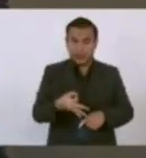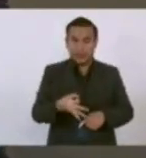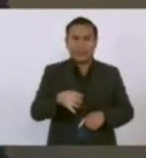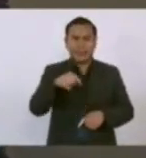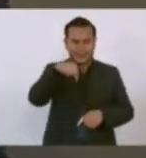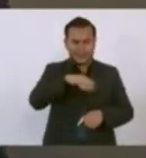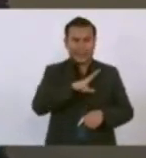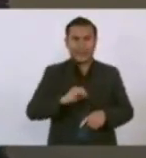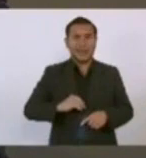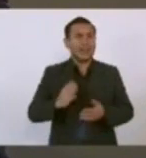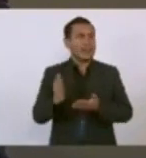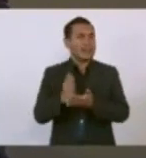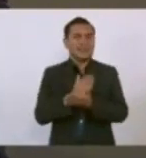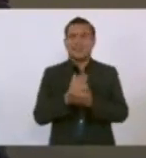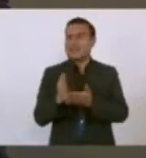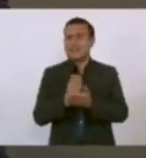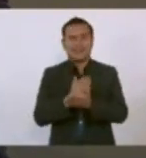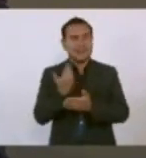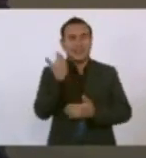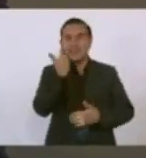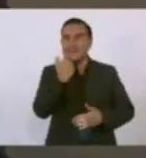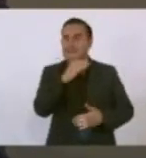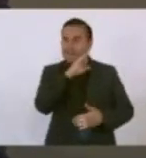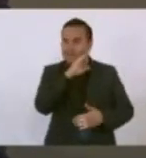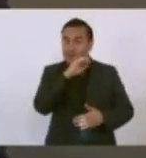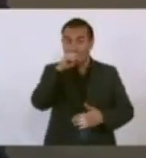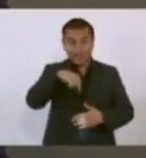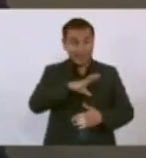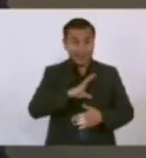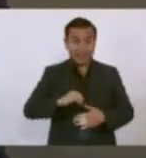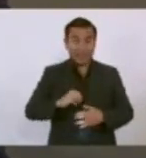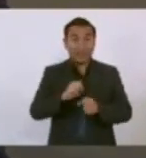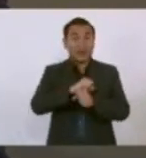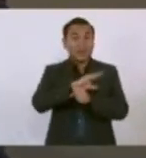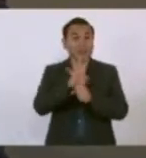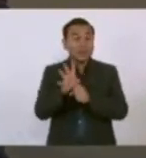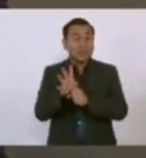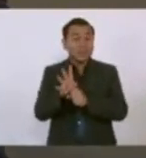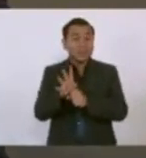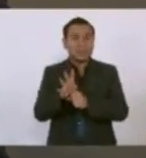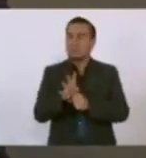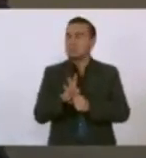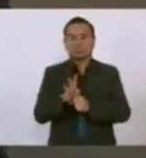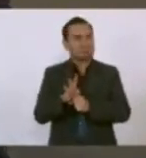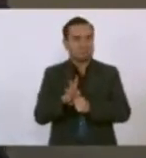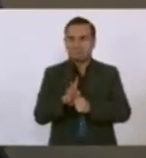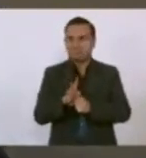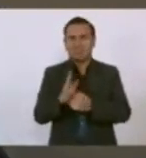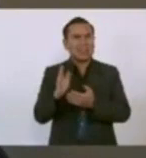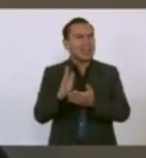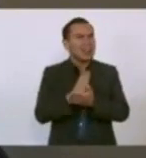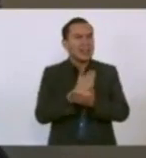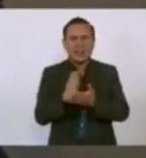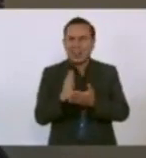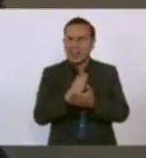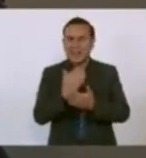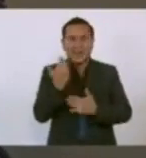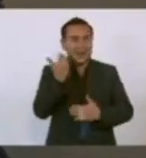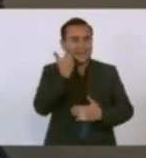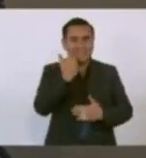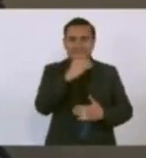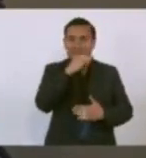tenemos ningún solo caso confirmado de coronavirus o conocido como COVID-19 en El Salvador. No hay ningún solo caso